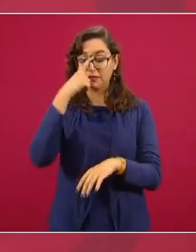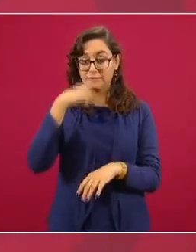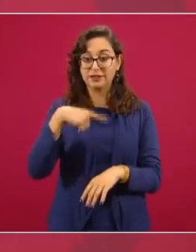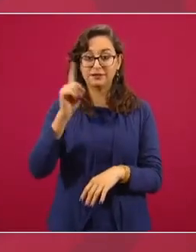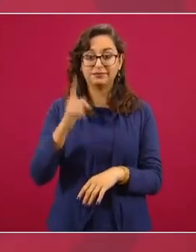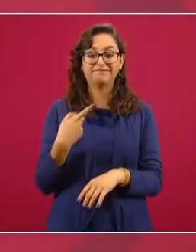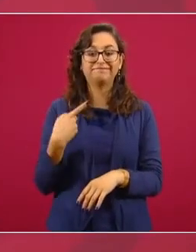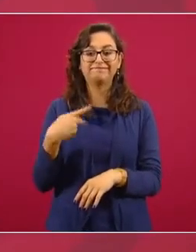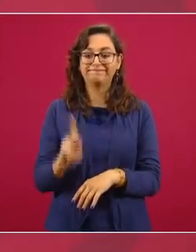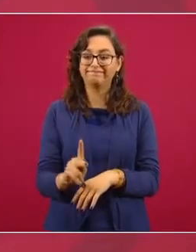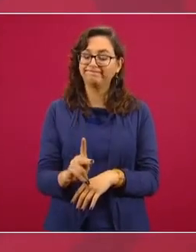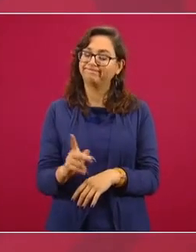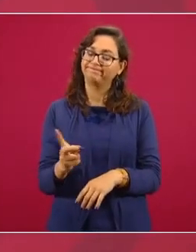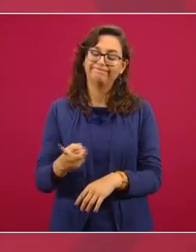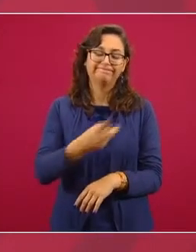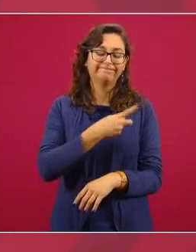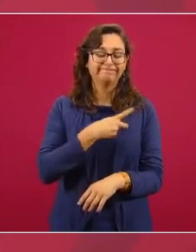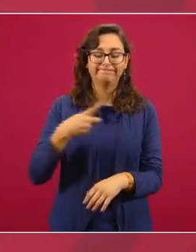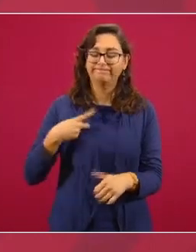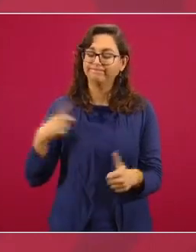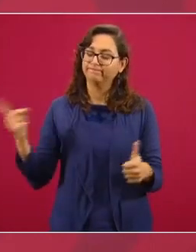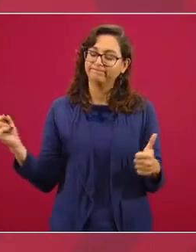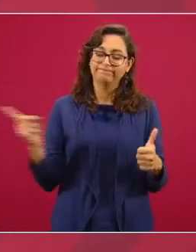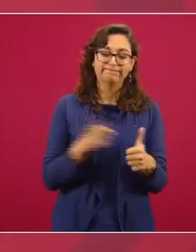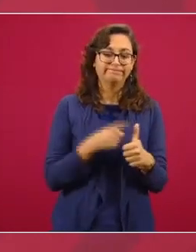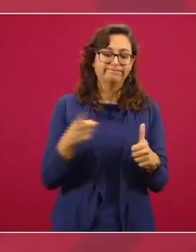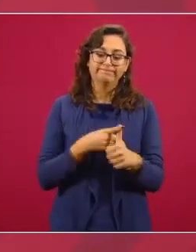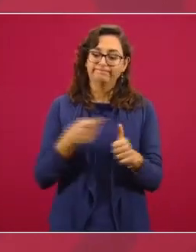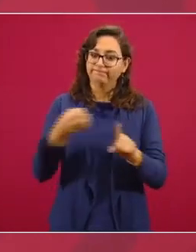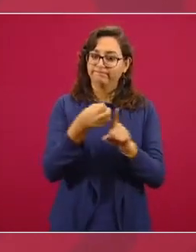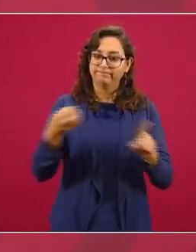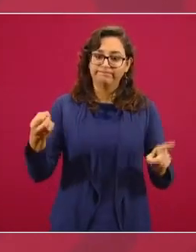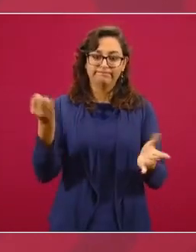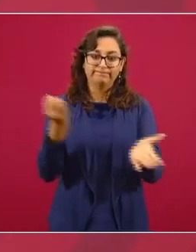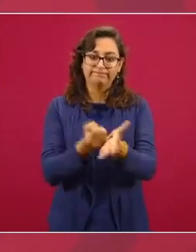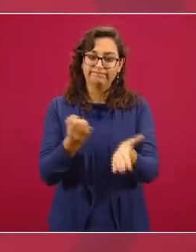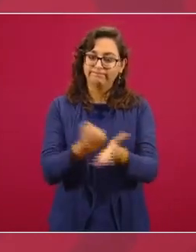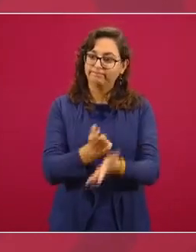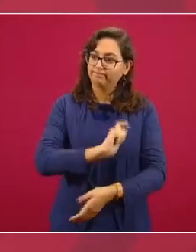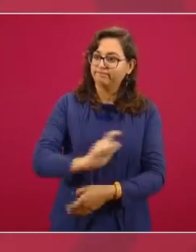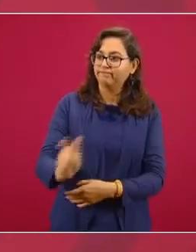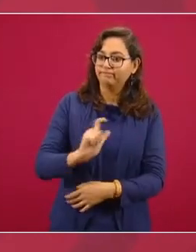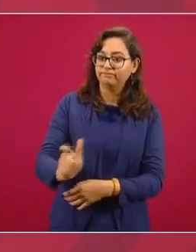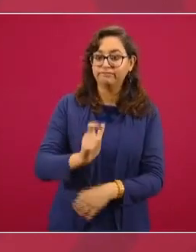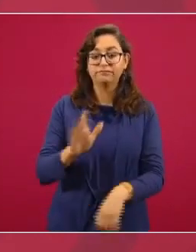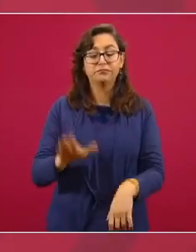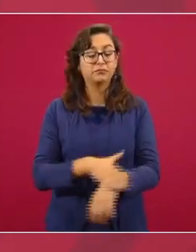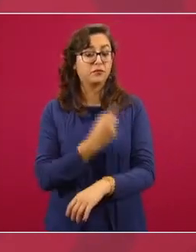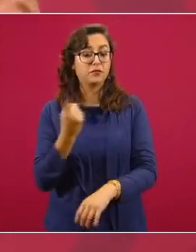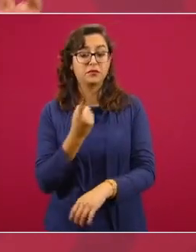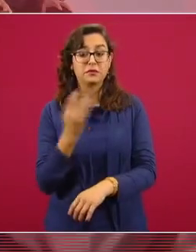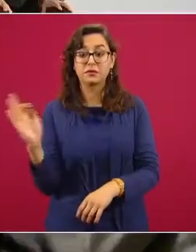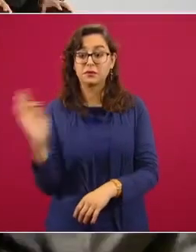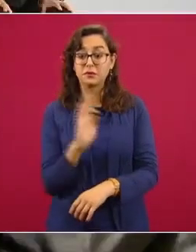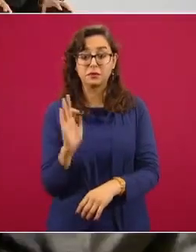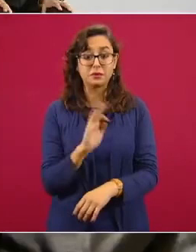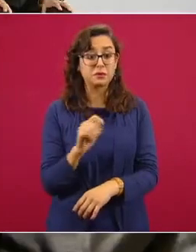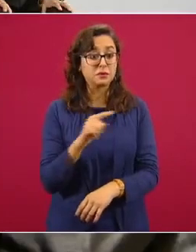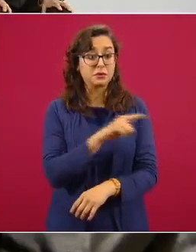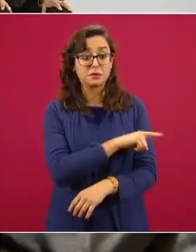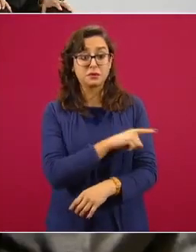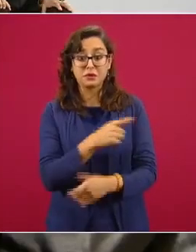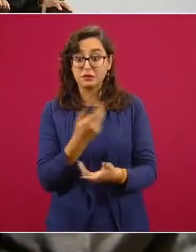Pero teníamos que poner orden en la recaudación. Si no lo hacemos así, con la crisis